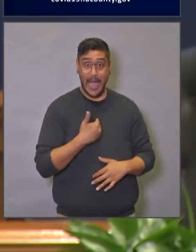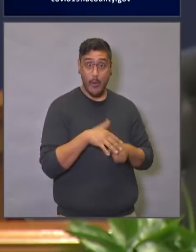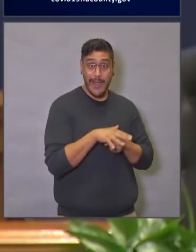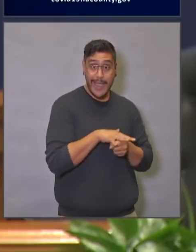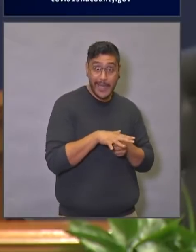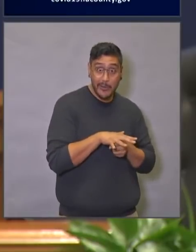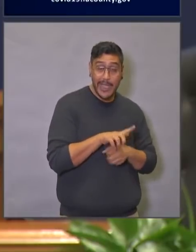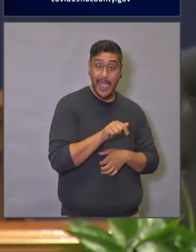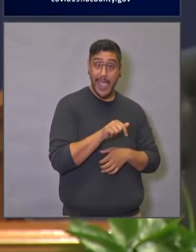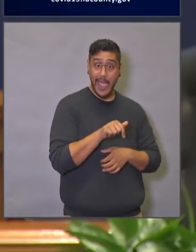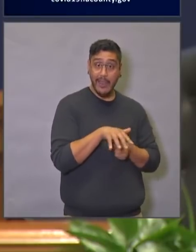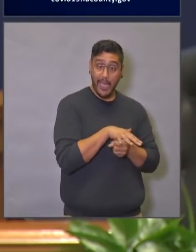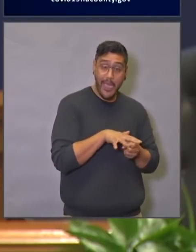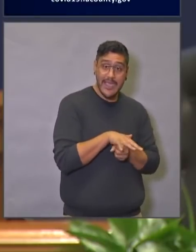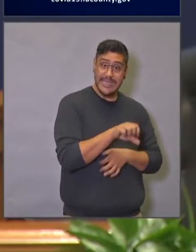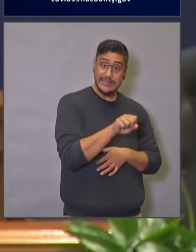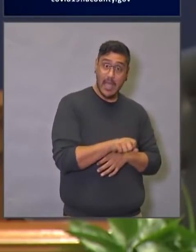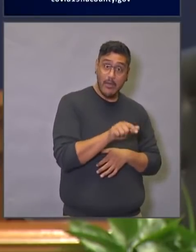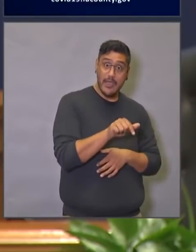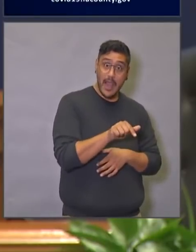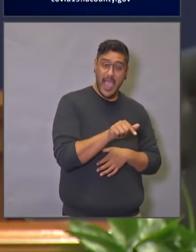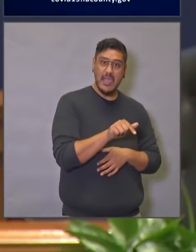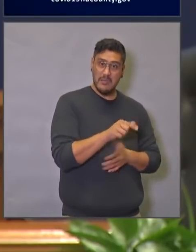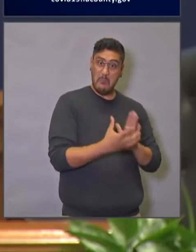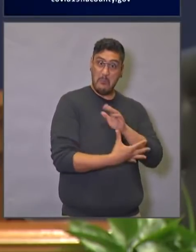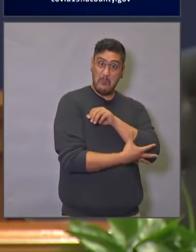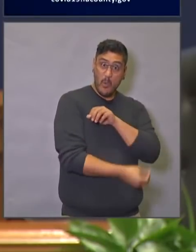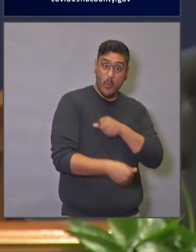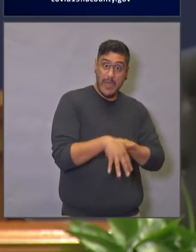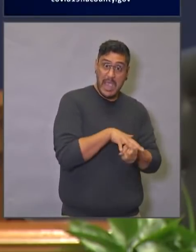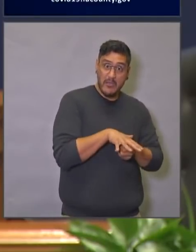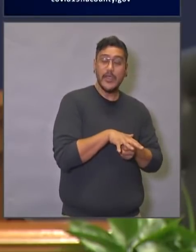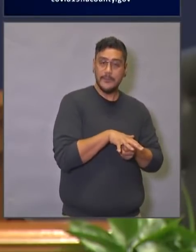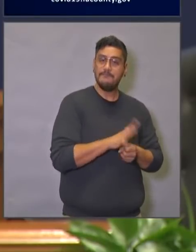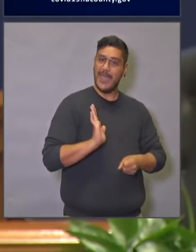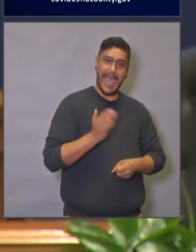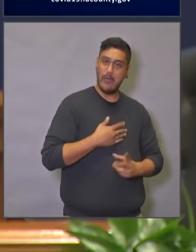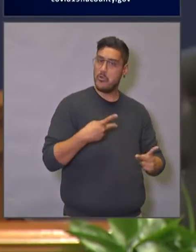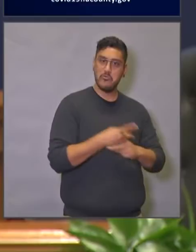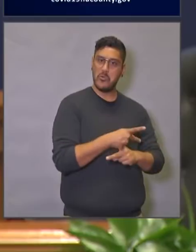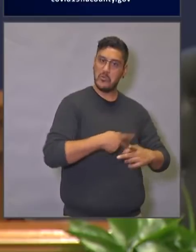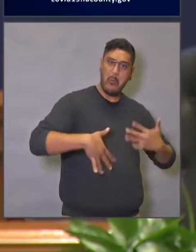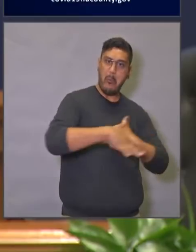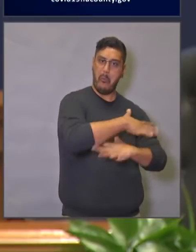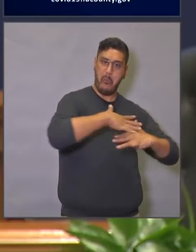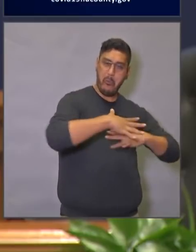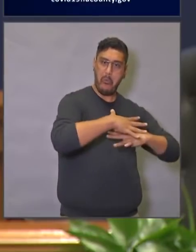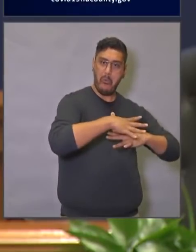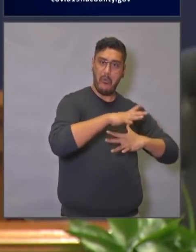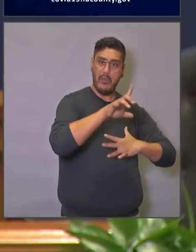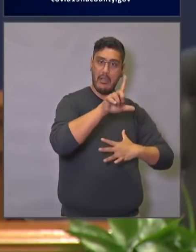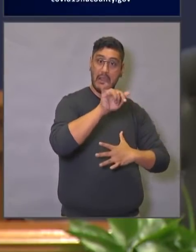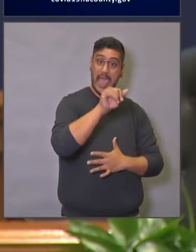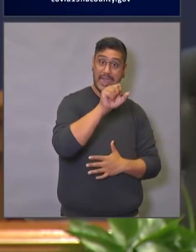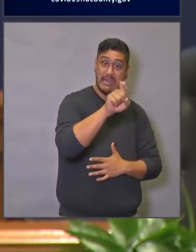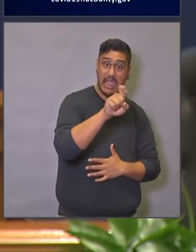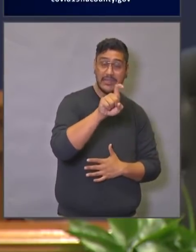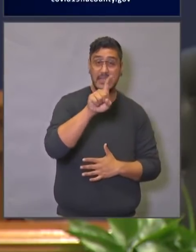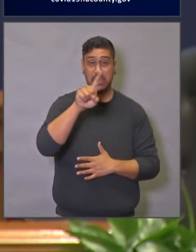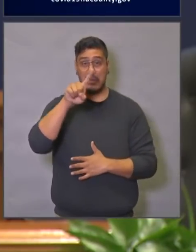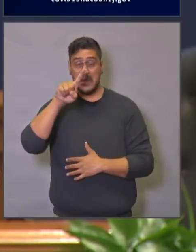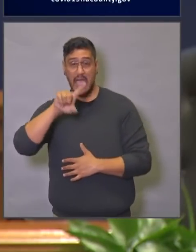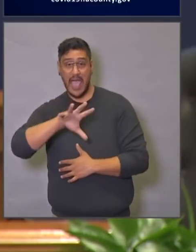de bajos ingresos son nuestros epicentros. Latinos y africanoamericanos llevan tasas muy altas